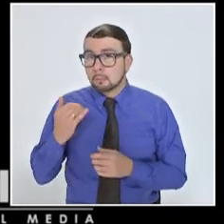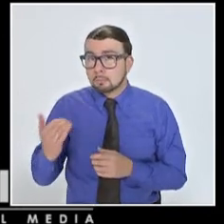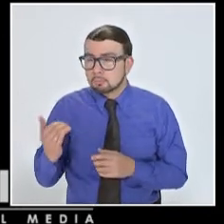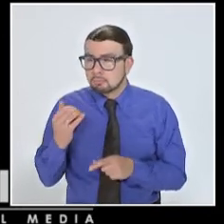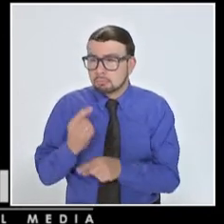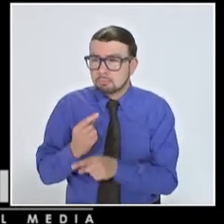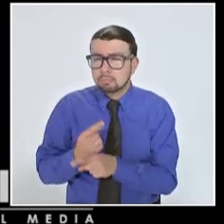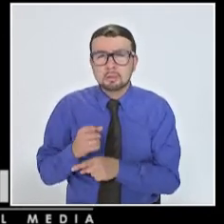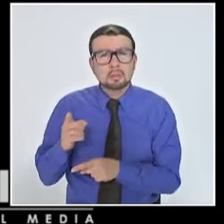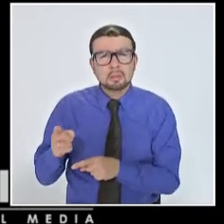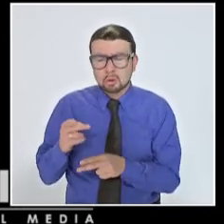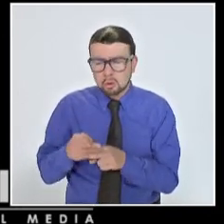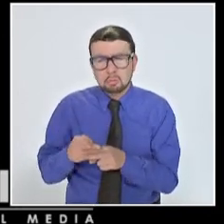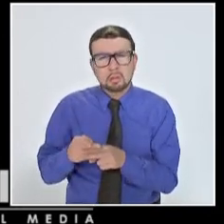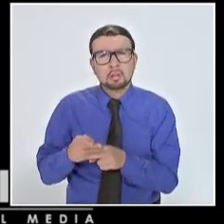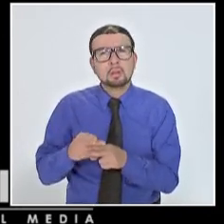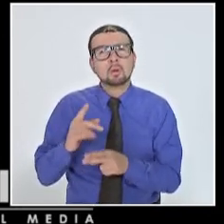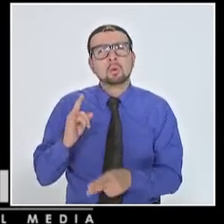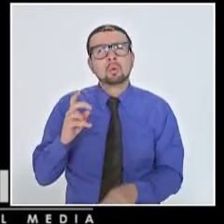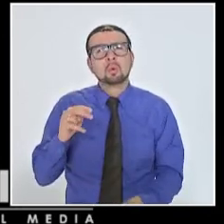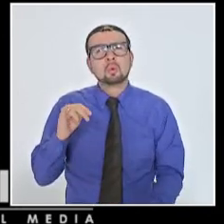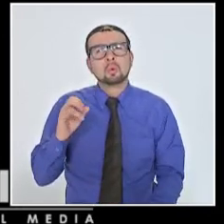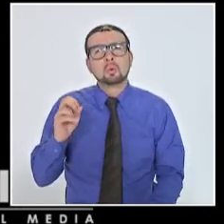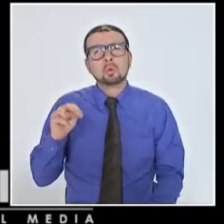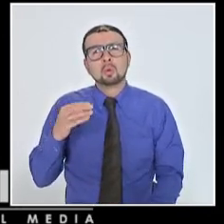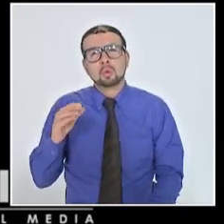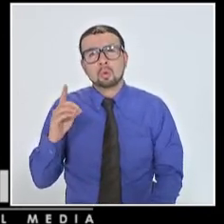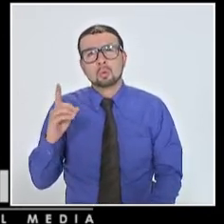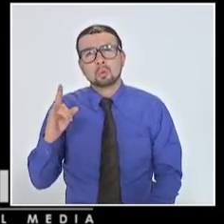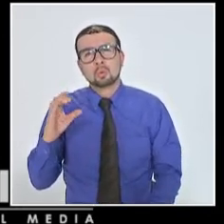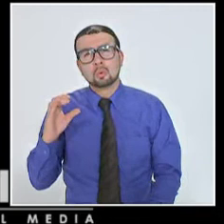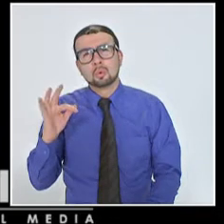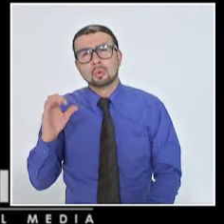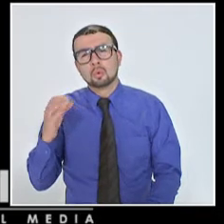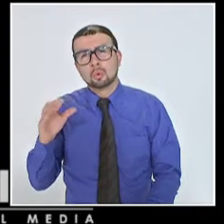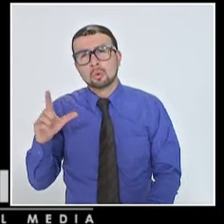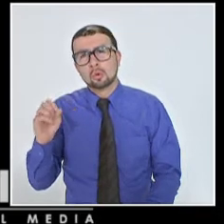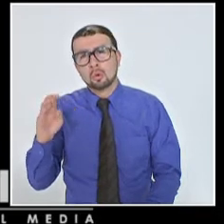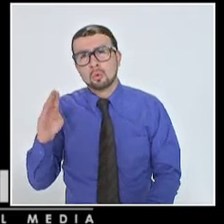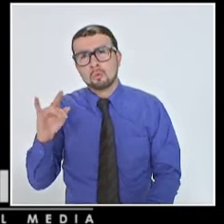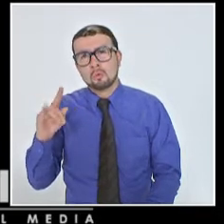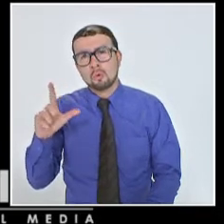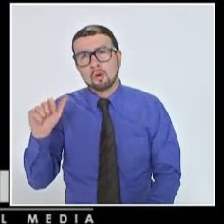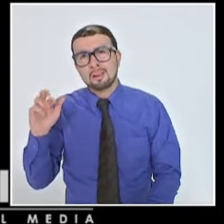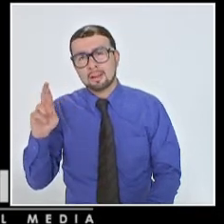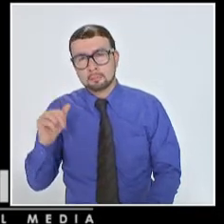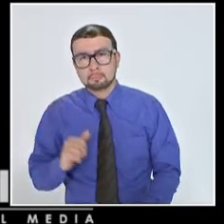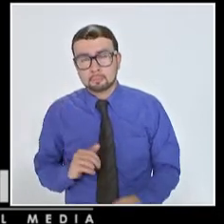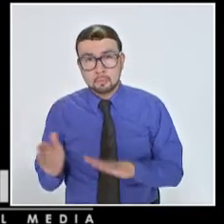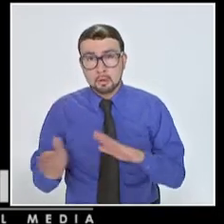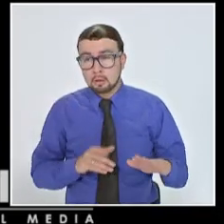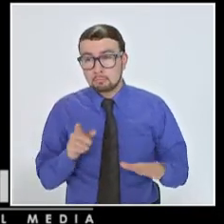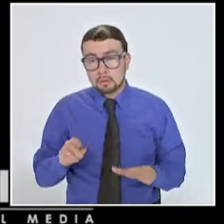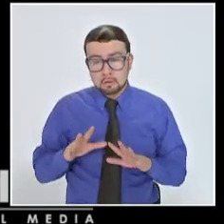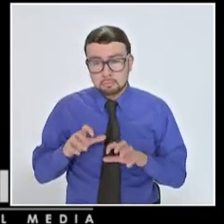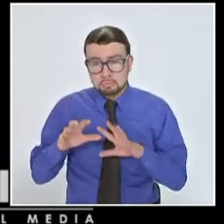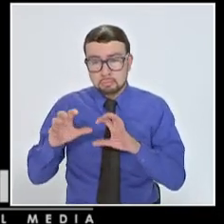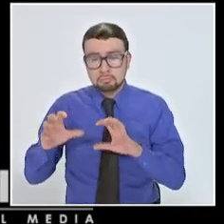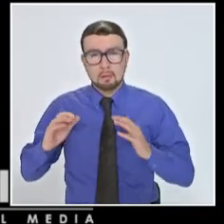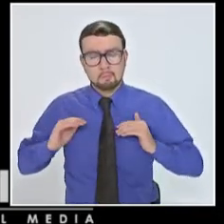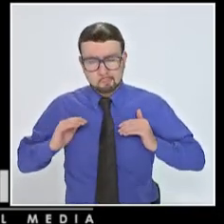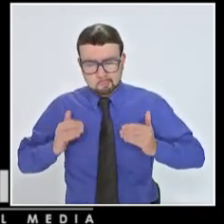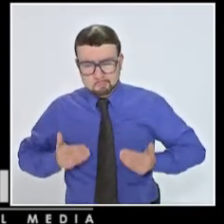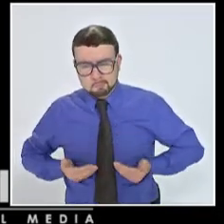llama la unión ducto-lobular. El carcinoma de mama se presenta en un 80% de los